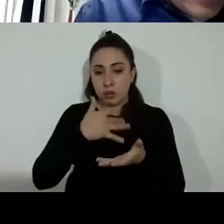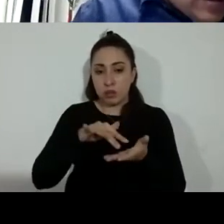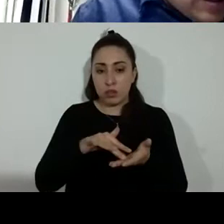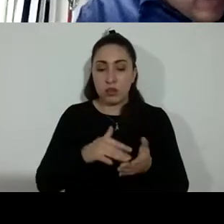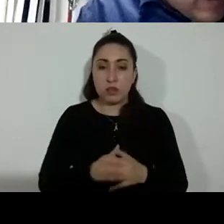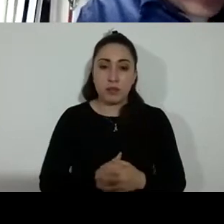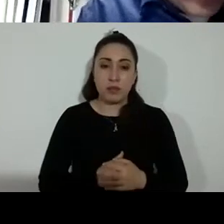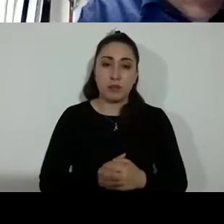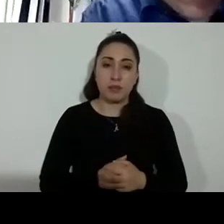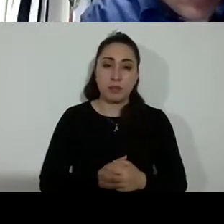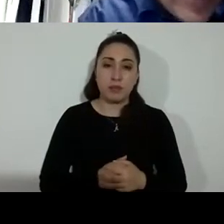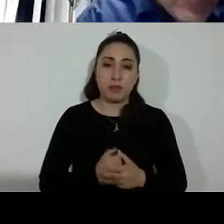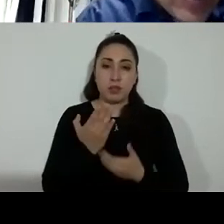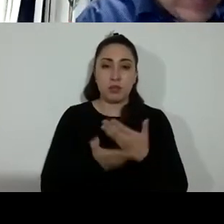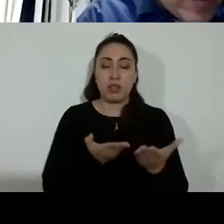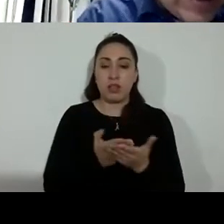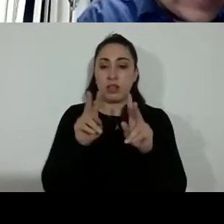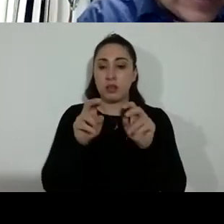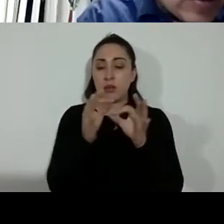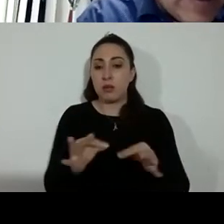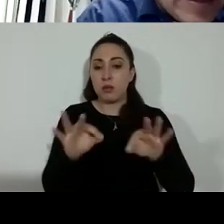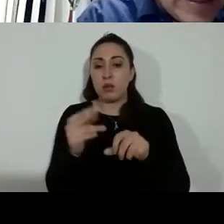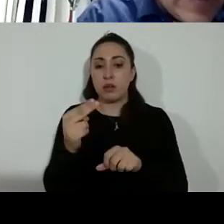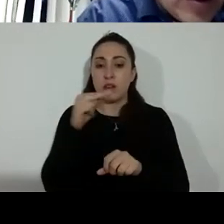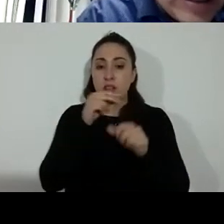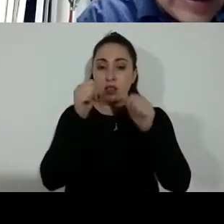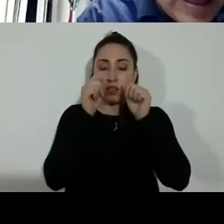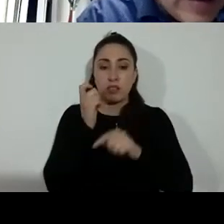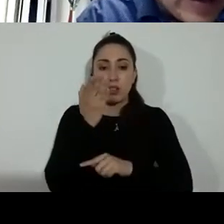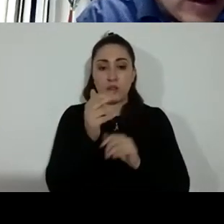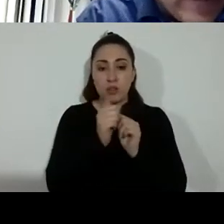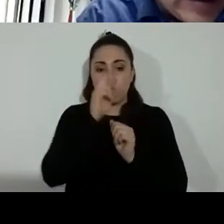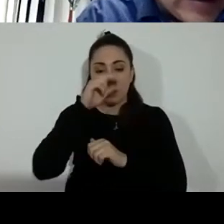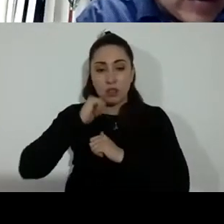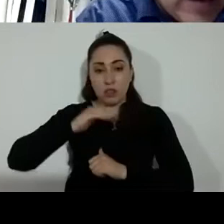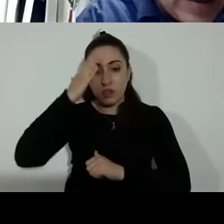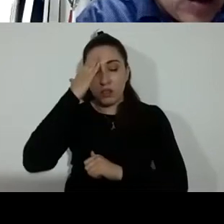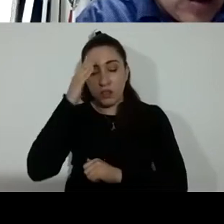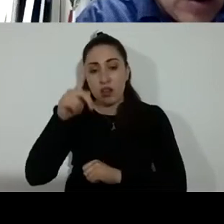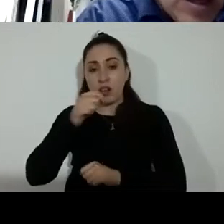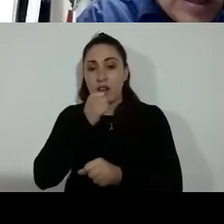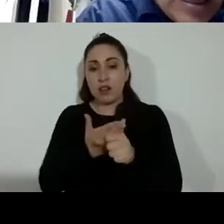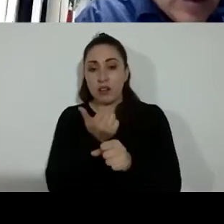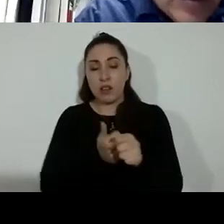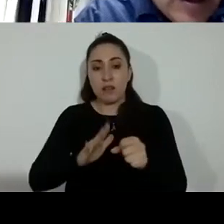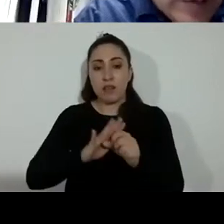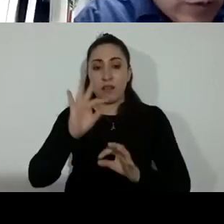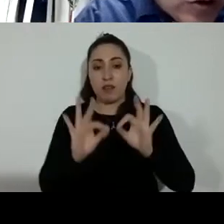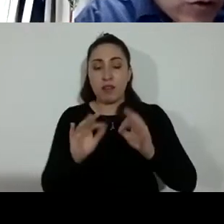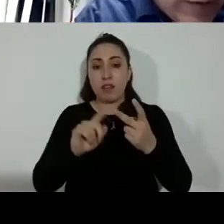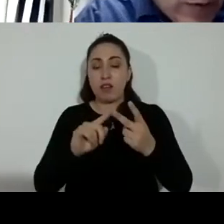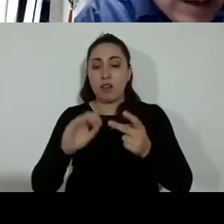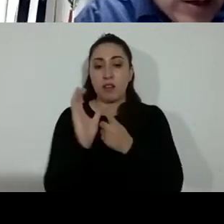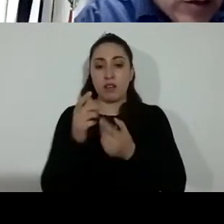es adelante. La proposición con punto de acuerdo por el que se exhorta de manera respetuosa a la Secretaría de Administración y Finanzas de la Ciudad de México y a la Comisión de